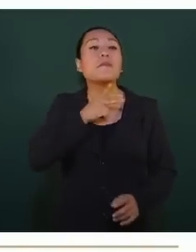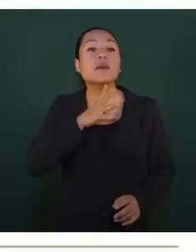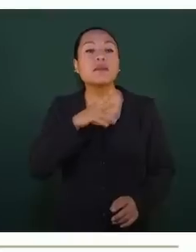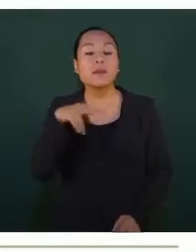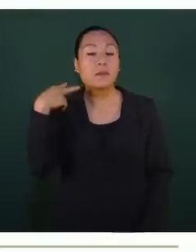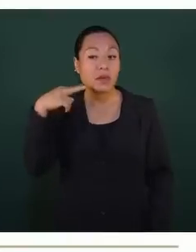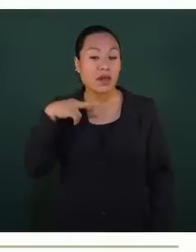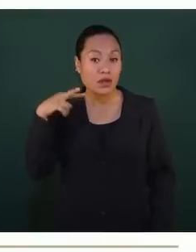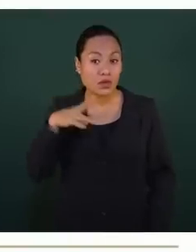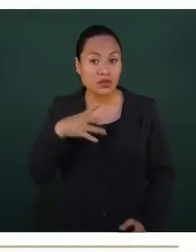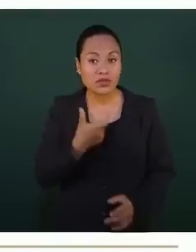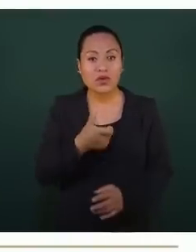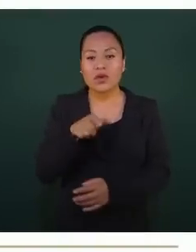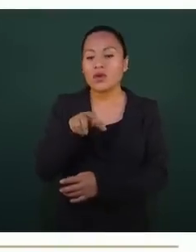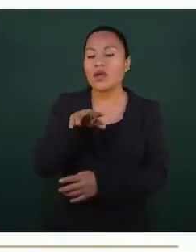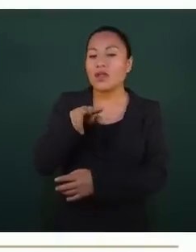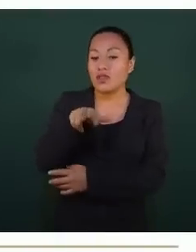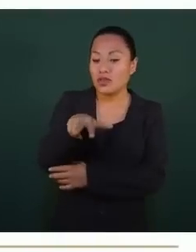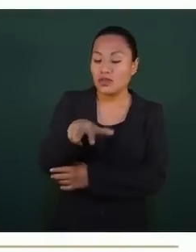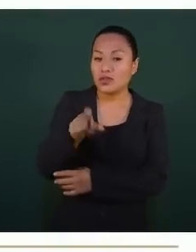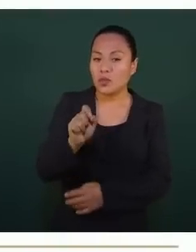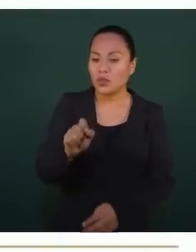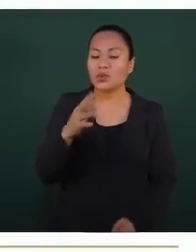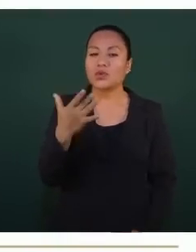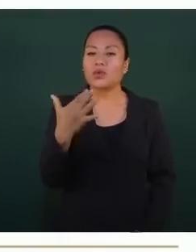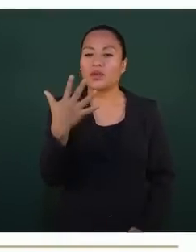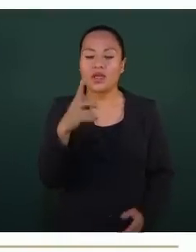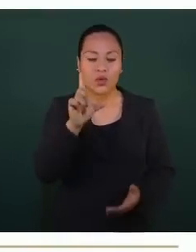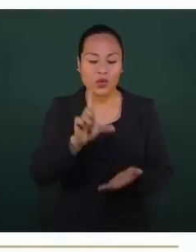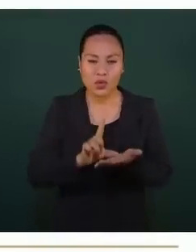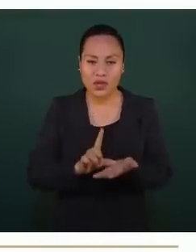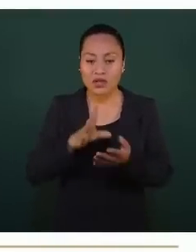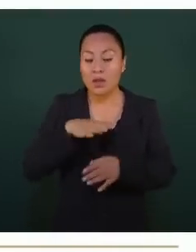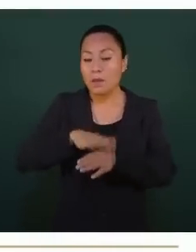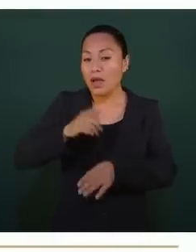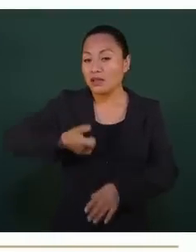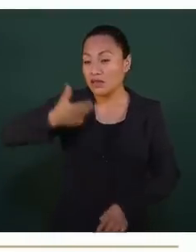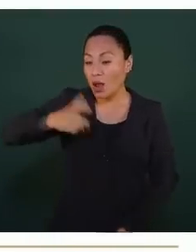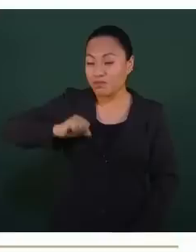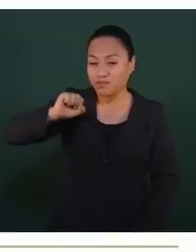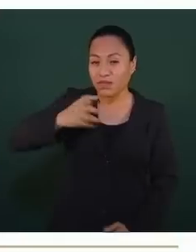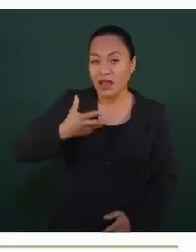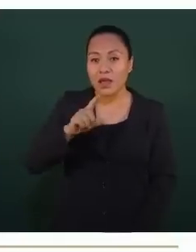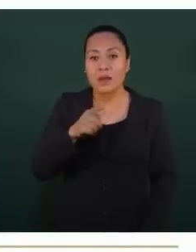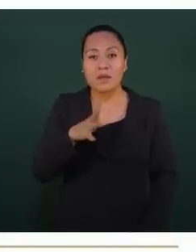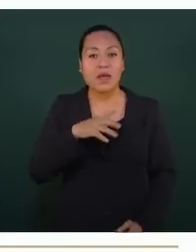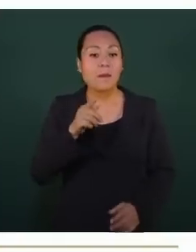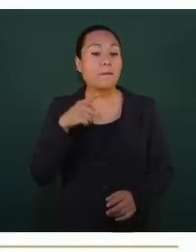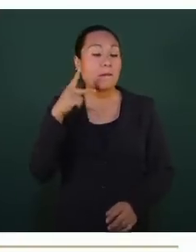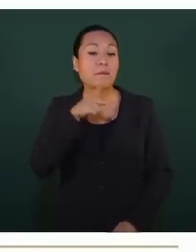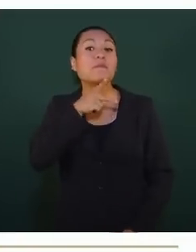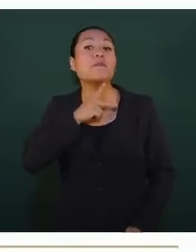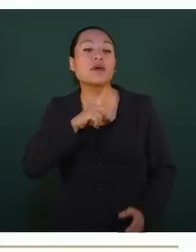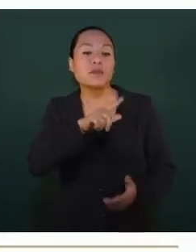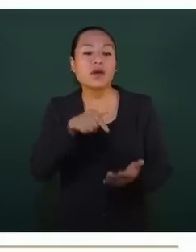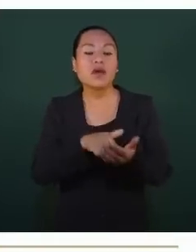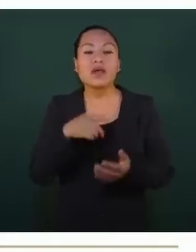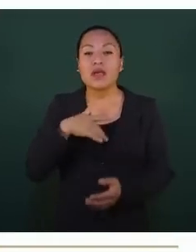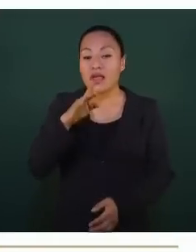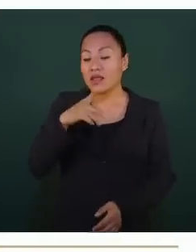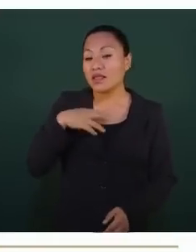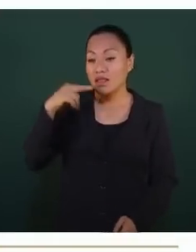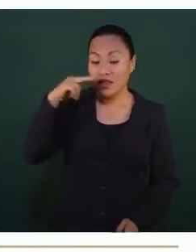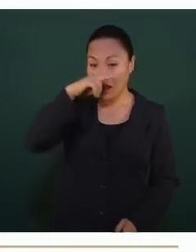Veracruz con un precio de 18.55 por litro. Las más caras, 22.39 de franquicia Pemex en San Blas,